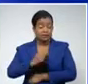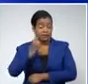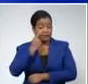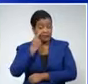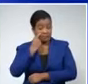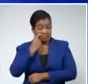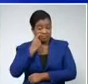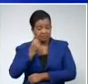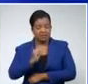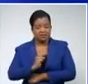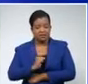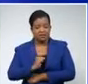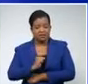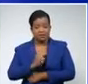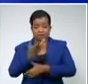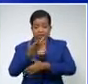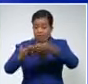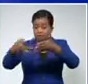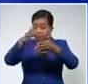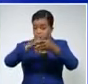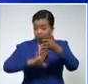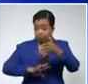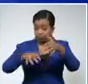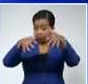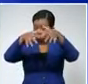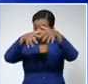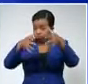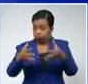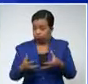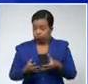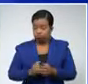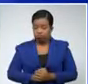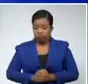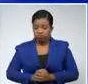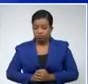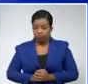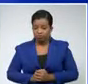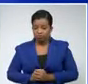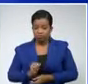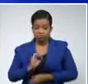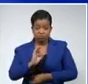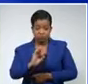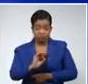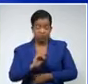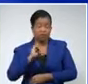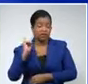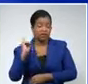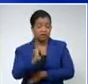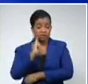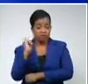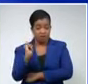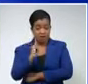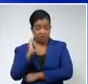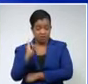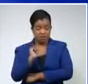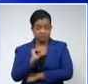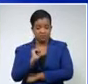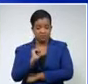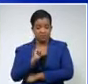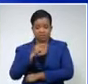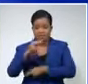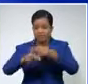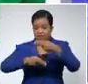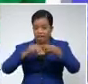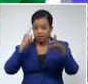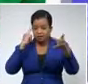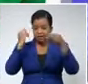uno ve las gráficas en los organismos estos que dan gráficas internacionales, que hacen el análisis, y usted